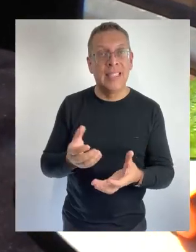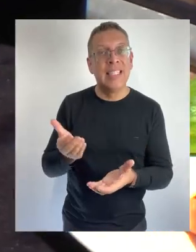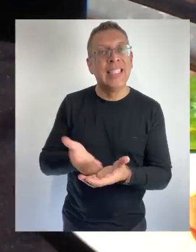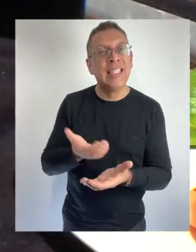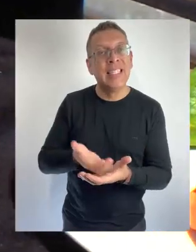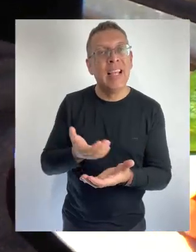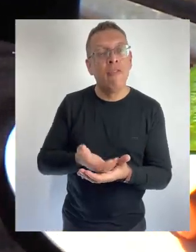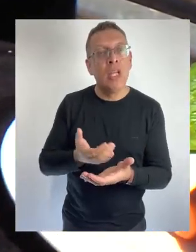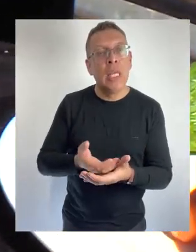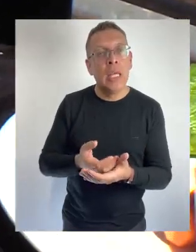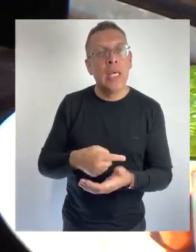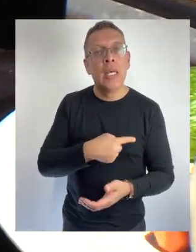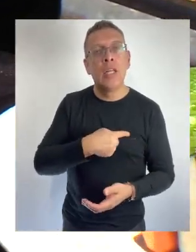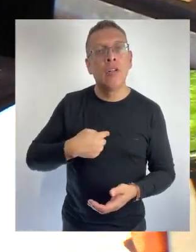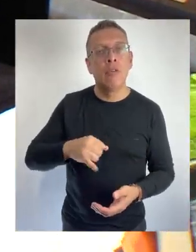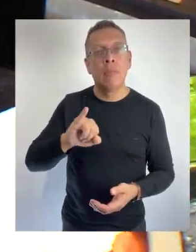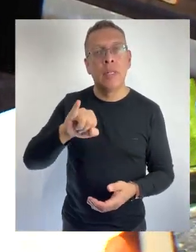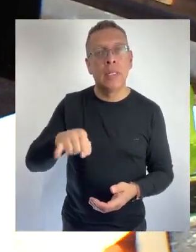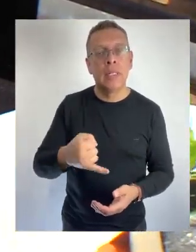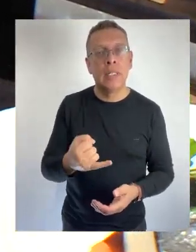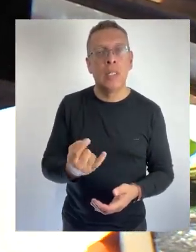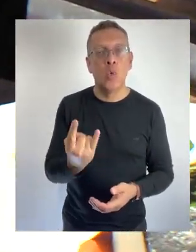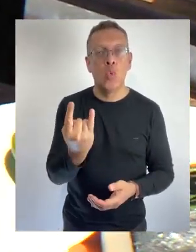batón. Ya.